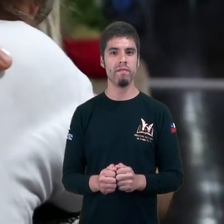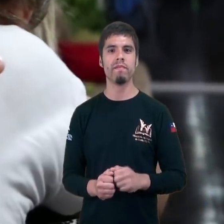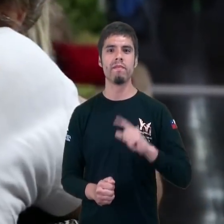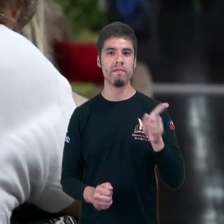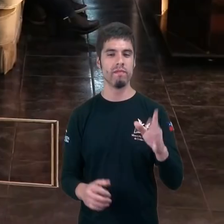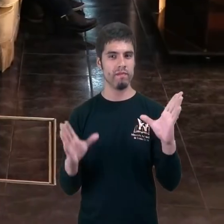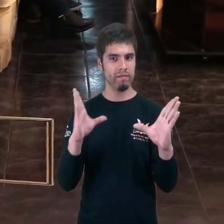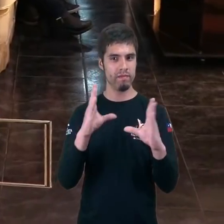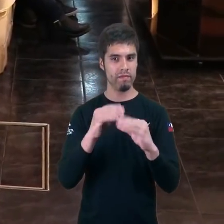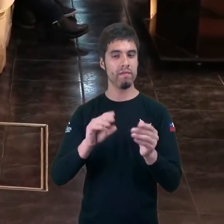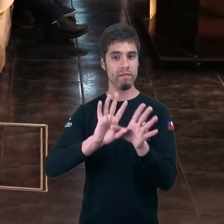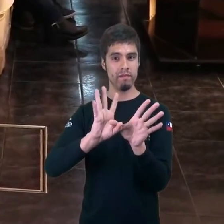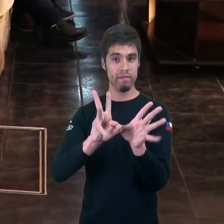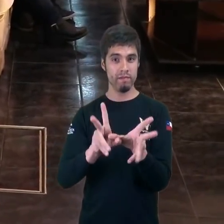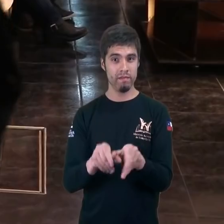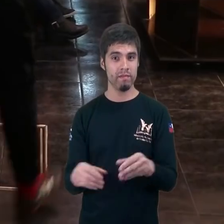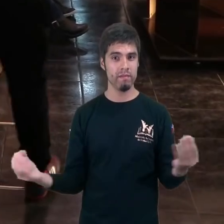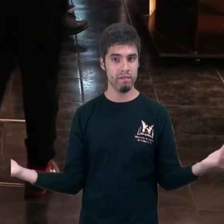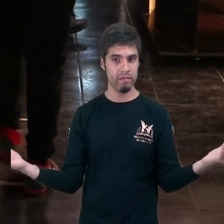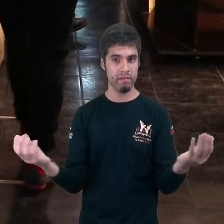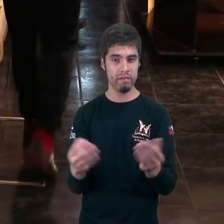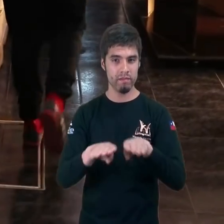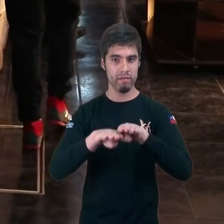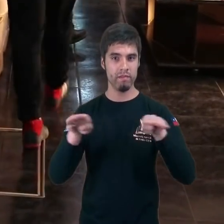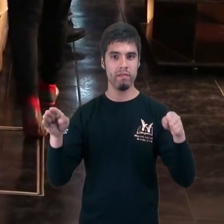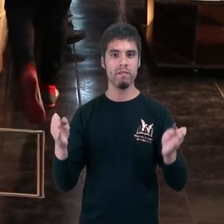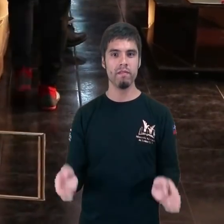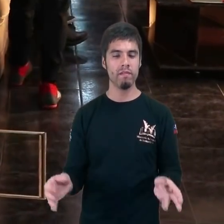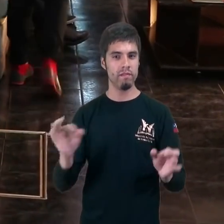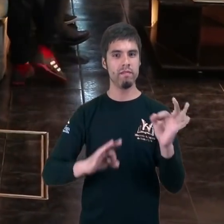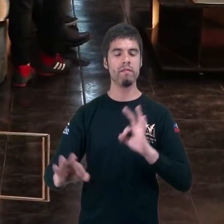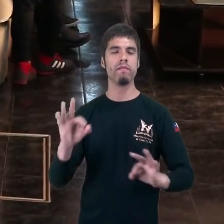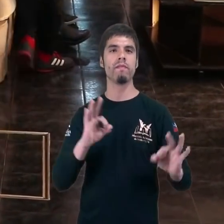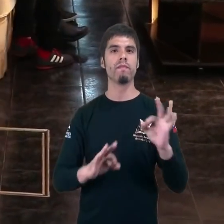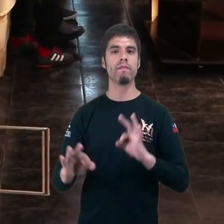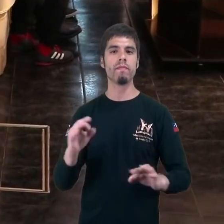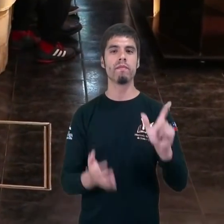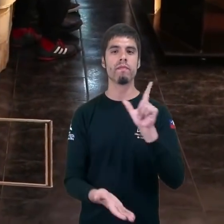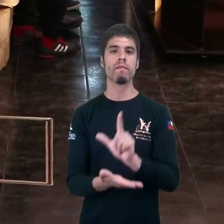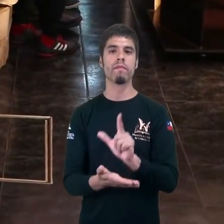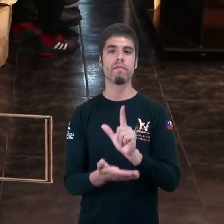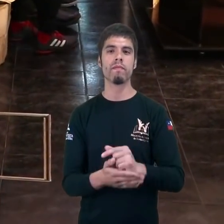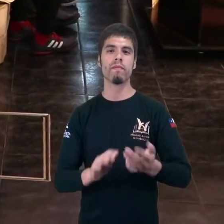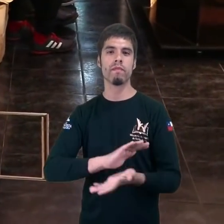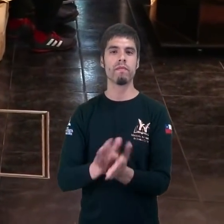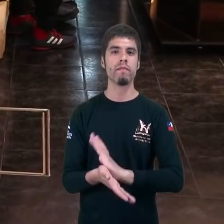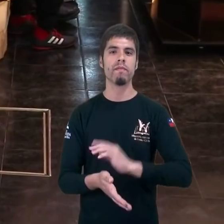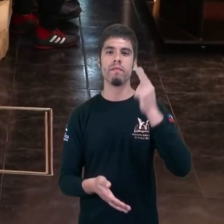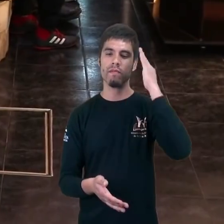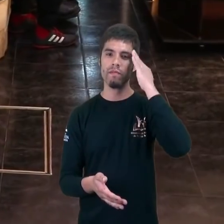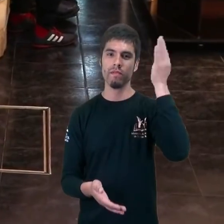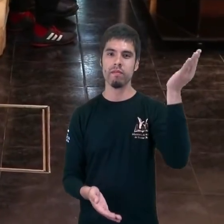Aquella noche su familia se reunió ante el altar del Señor, lugar donde diariamente